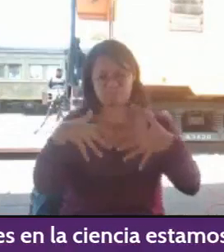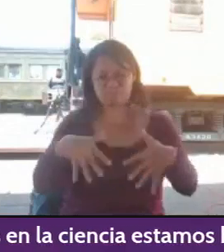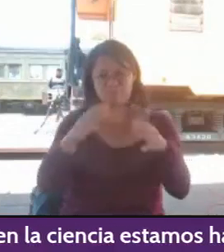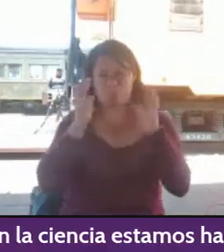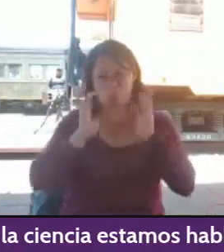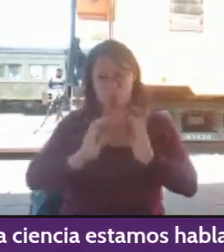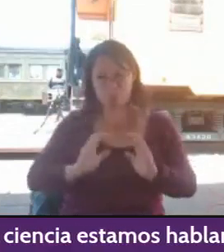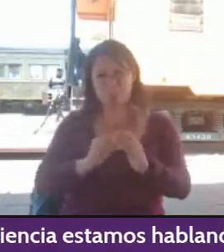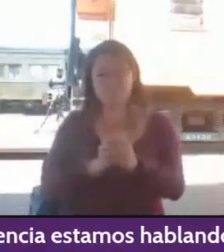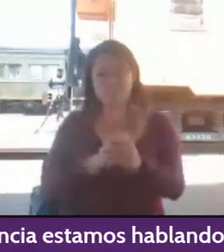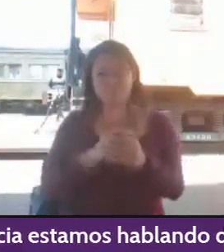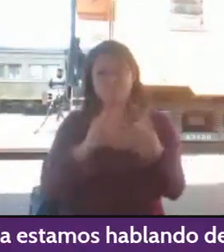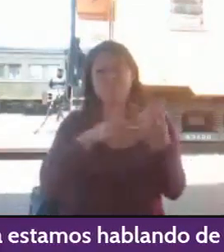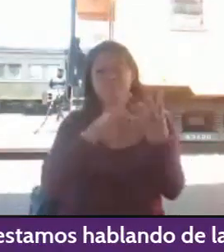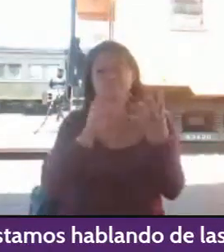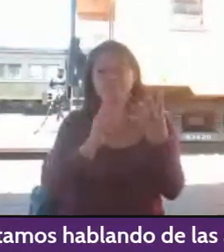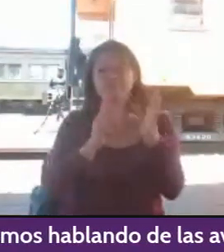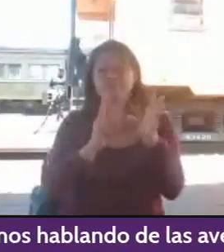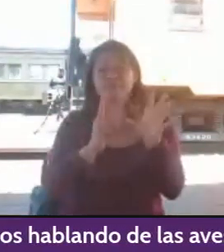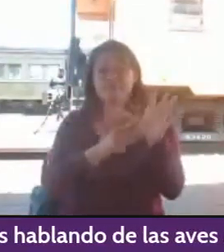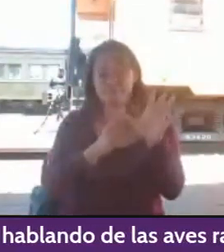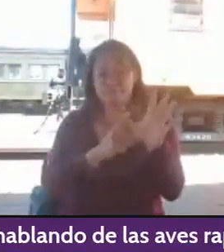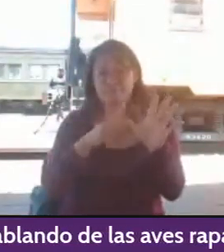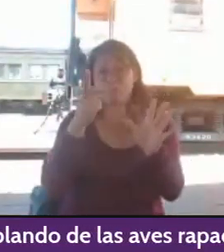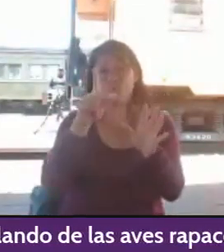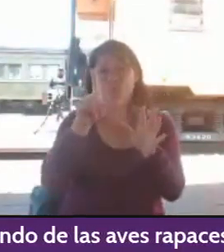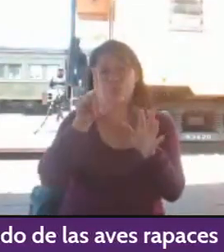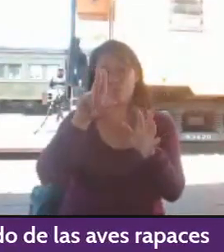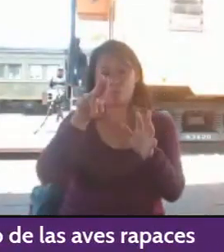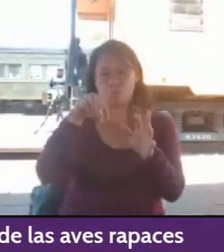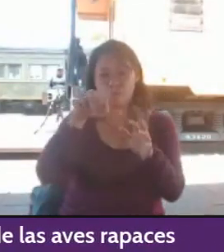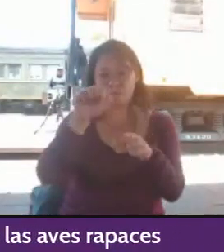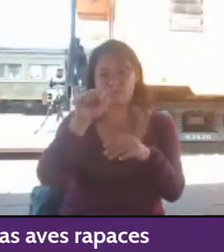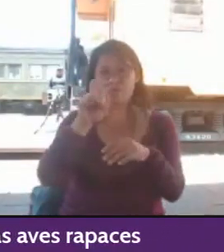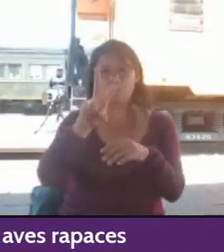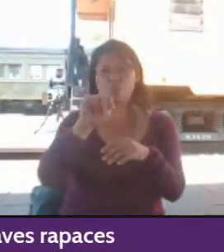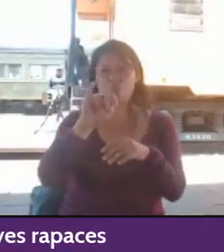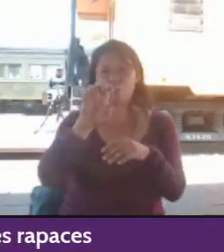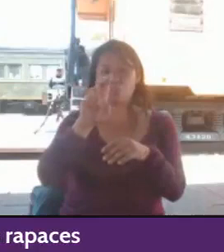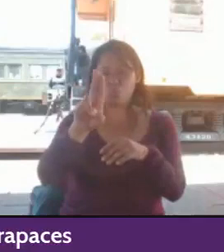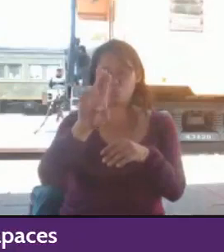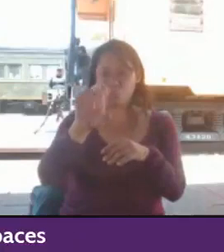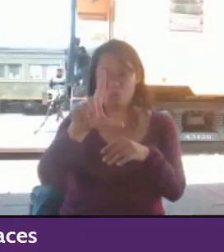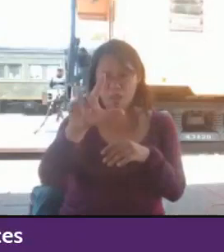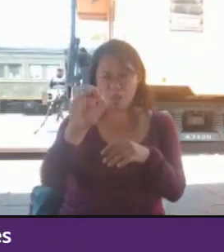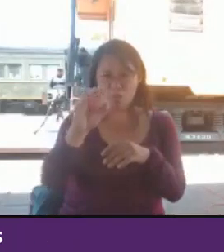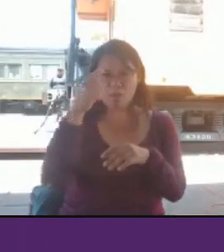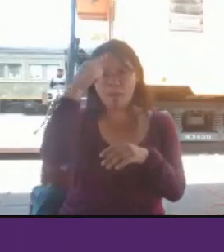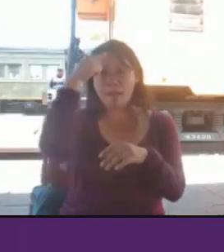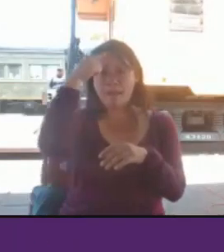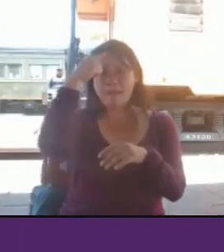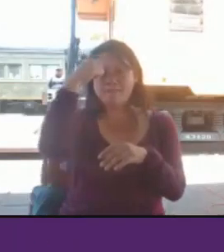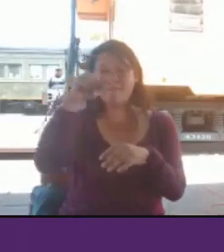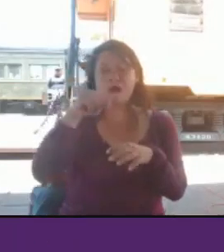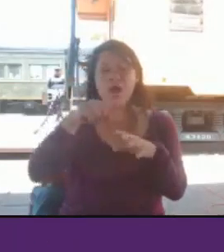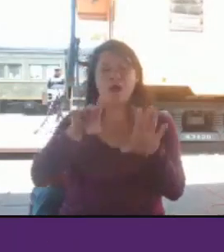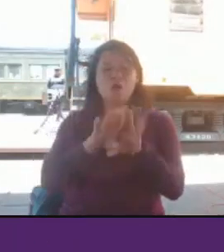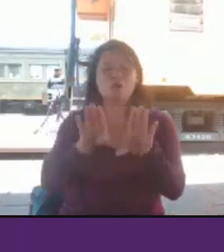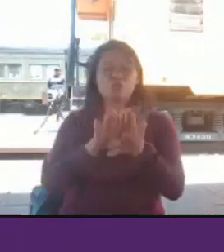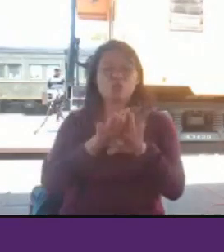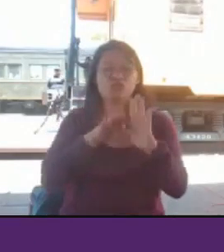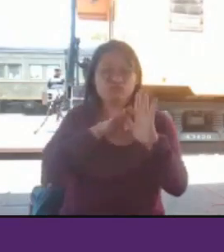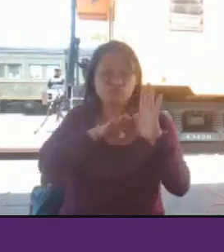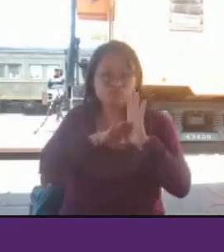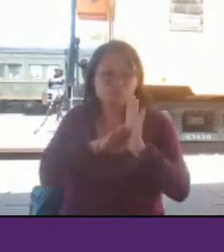En las alas, ahora vamos a tener plumas de vuelo. Las plumas de las alas nos van a servir para dar impulso, son como los